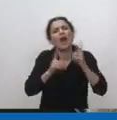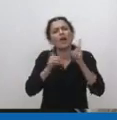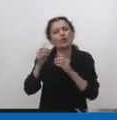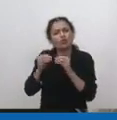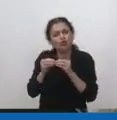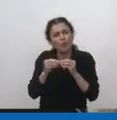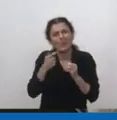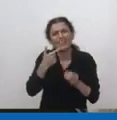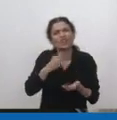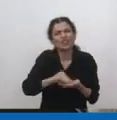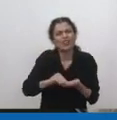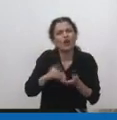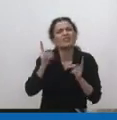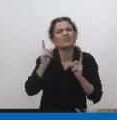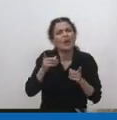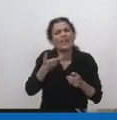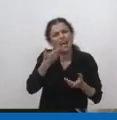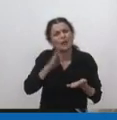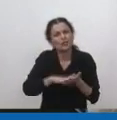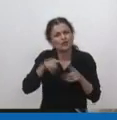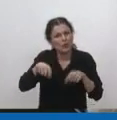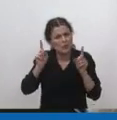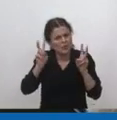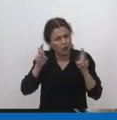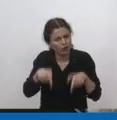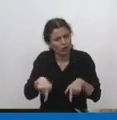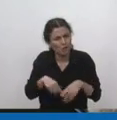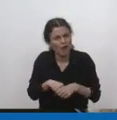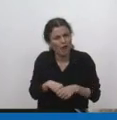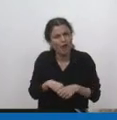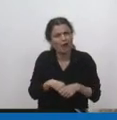me han antecedido en la palabra.